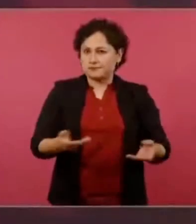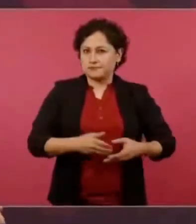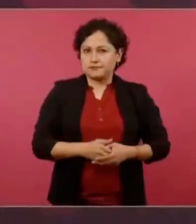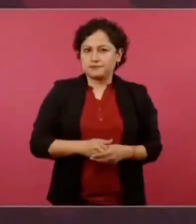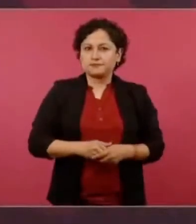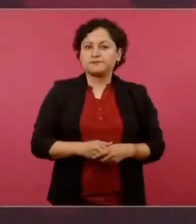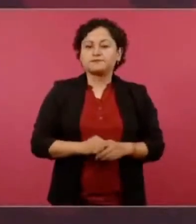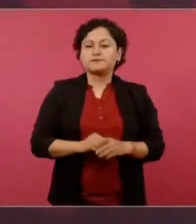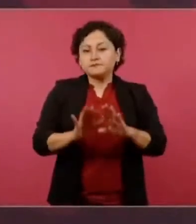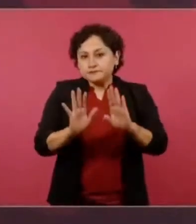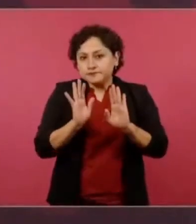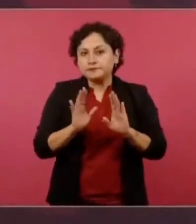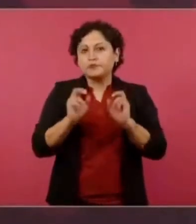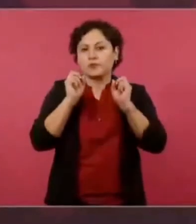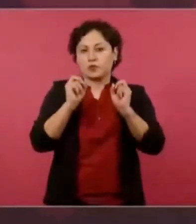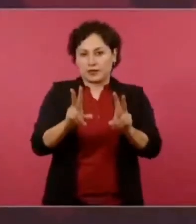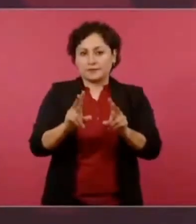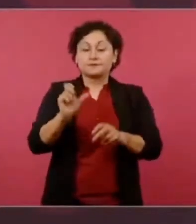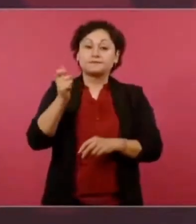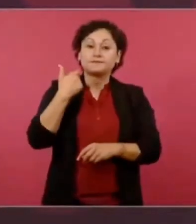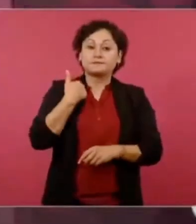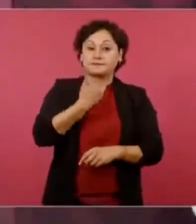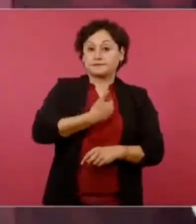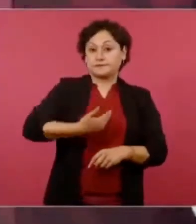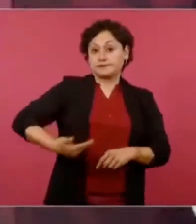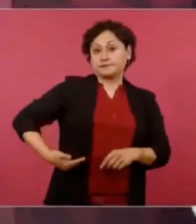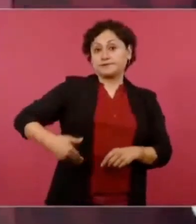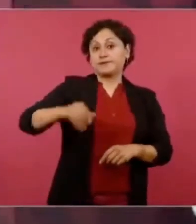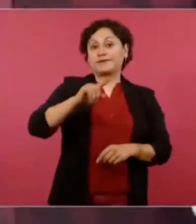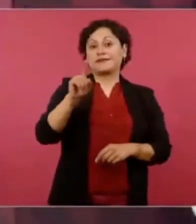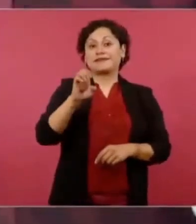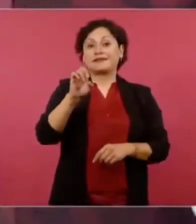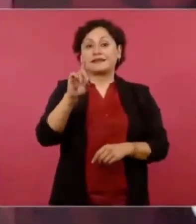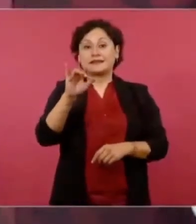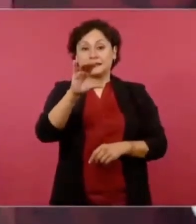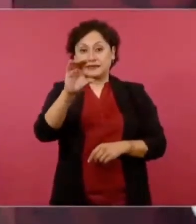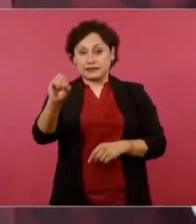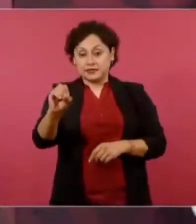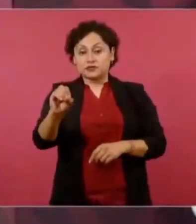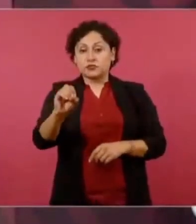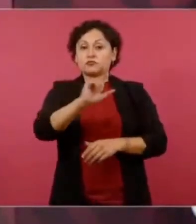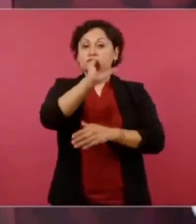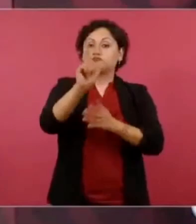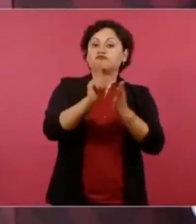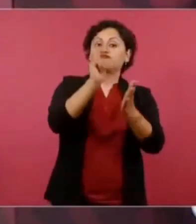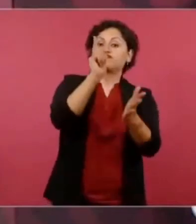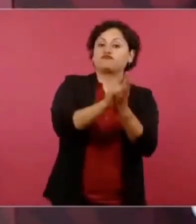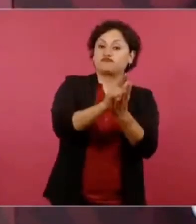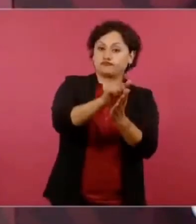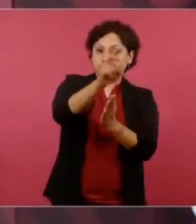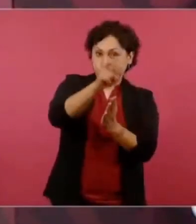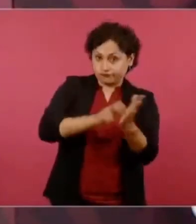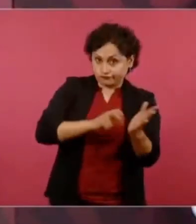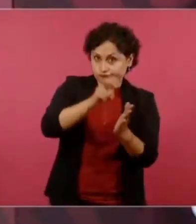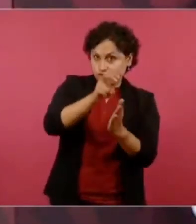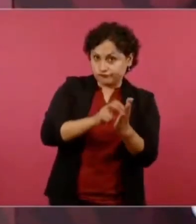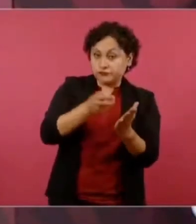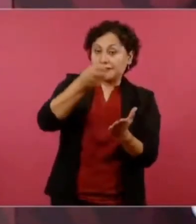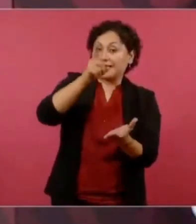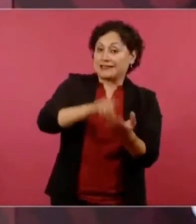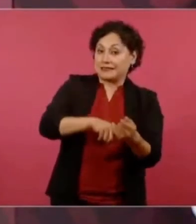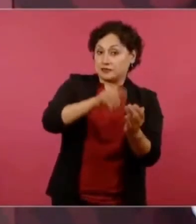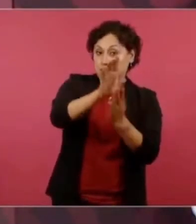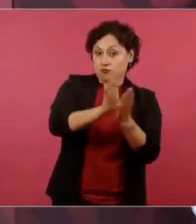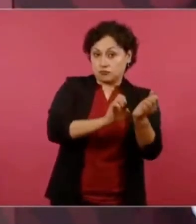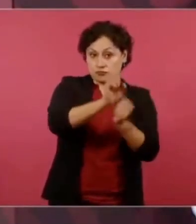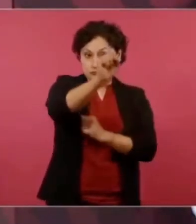en la época de Zedillo se hace una reforma a la Constitución